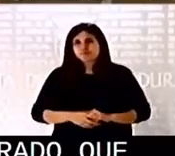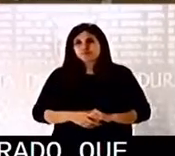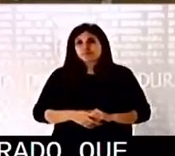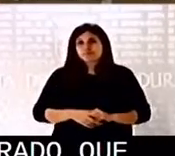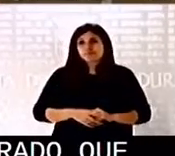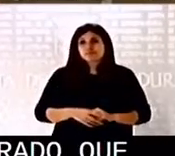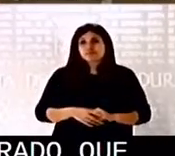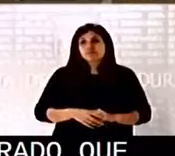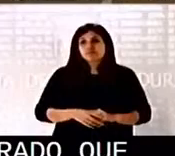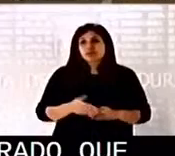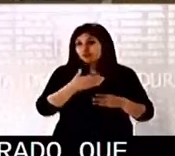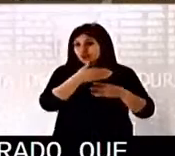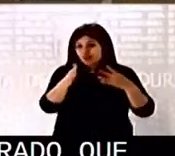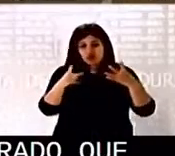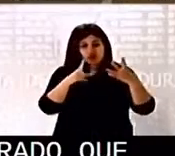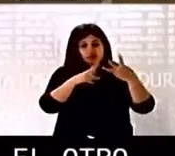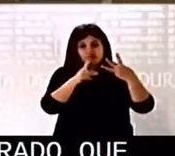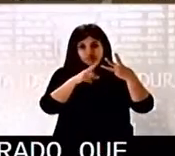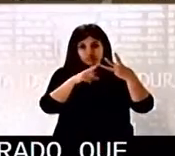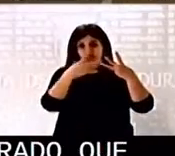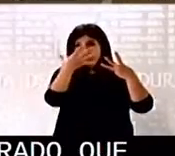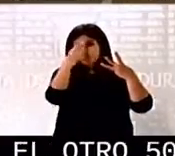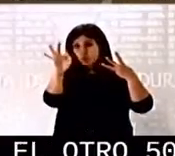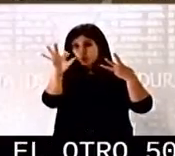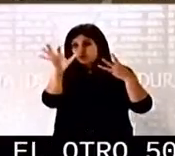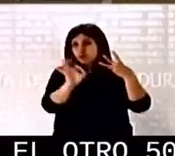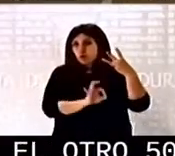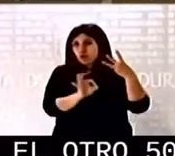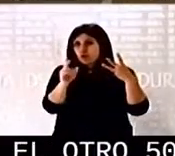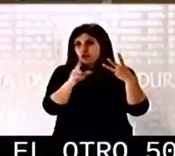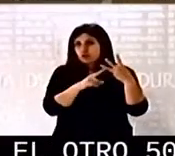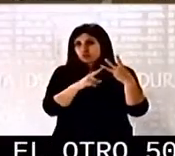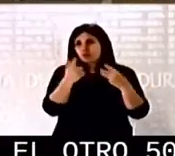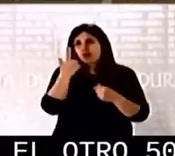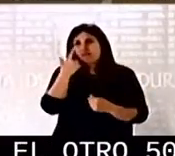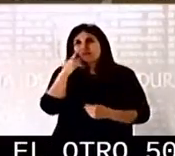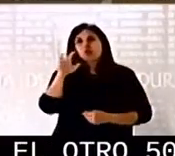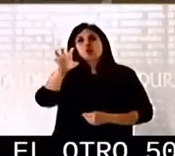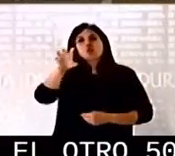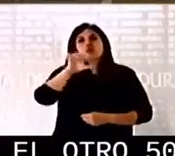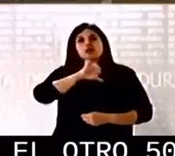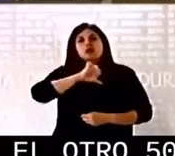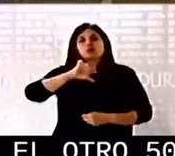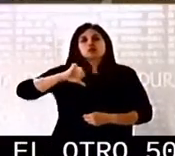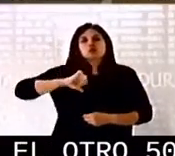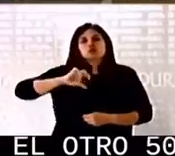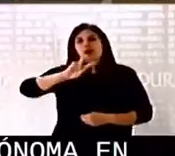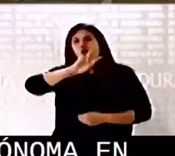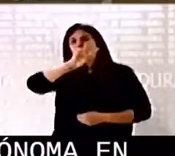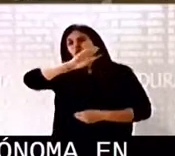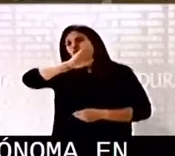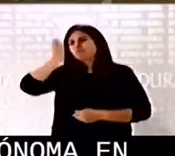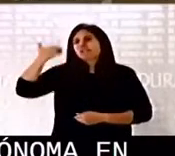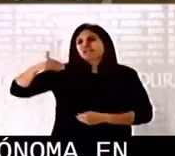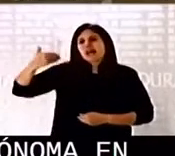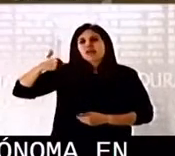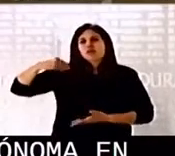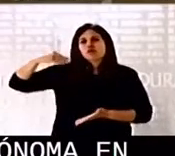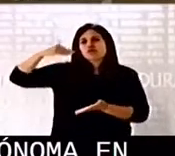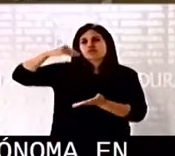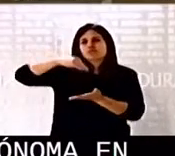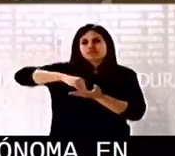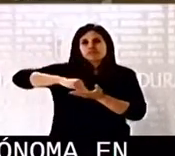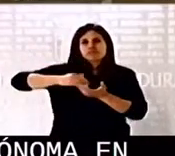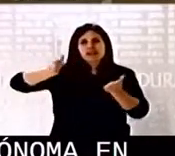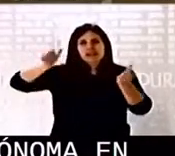Y el resto, el otro 50%, es cómo ha contribuido la comunidad autónoma en otras crisis que se hayan producido